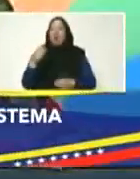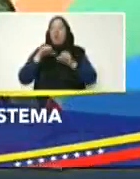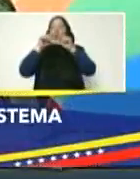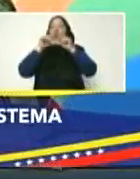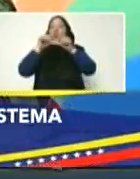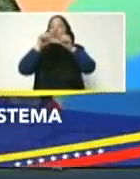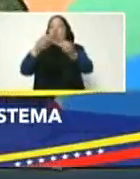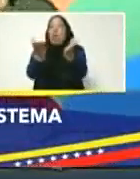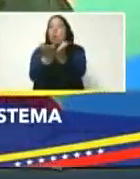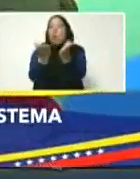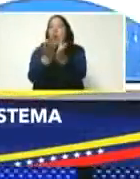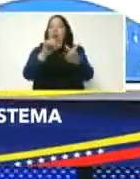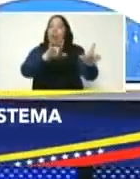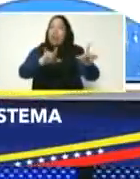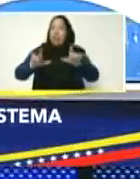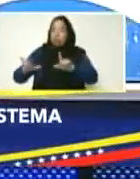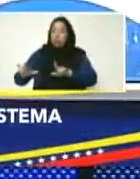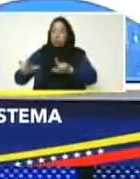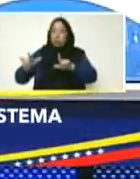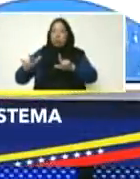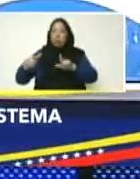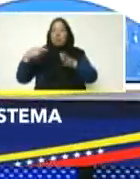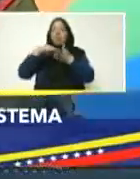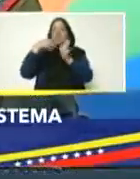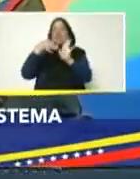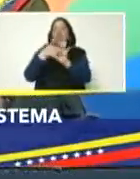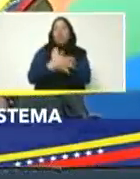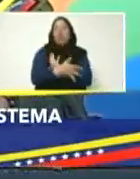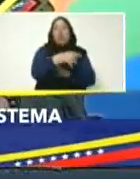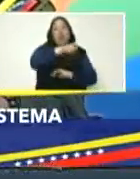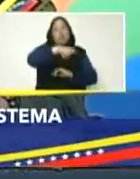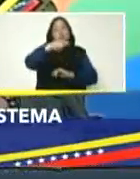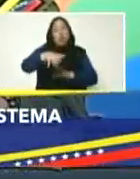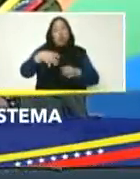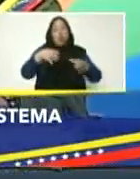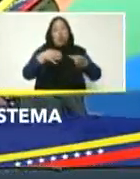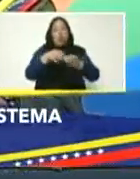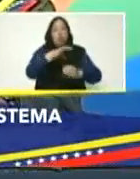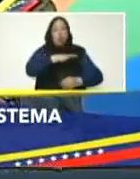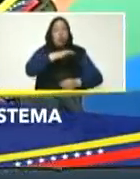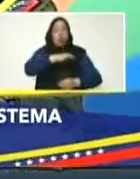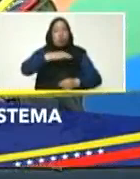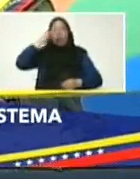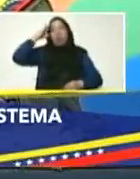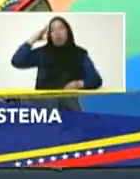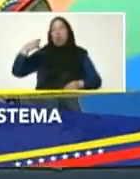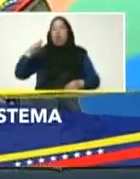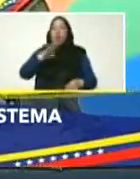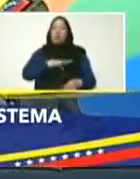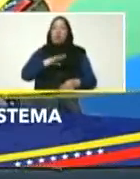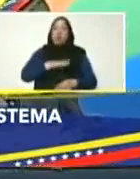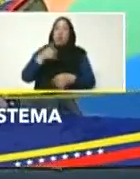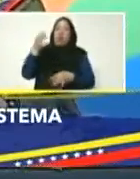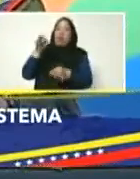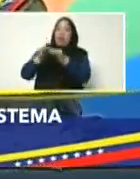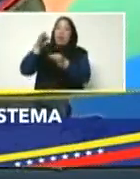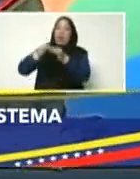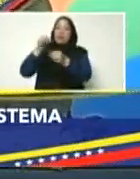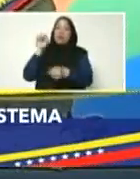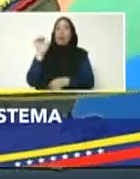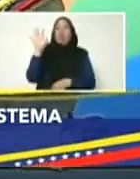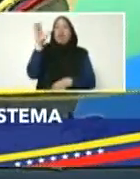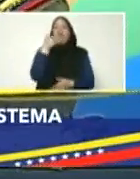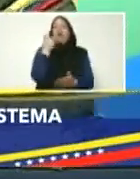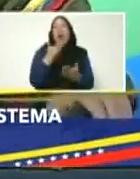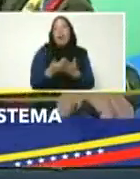continuidad como un concepto doctrinario para que las bricomiles se constituyan en doctrina propiamente y en éxito para la patria. Muchas gracias, mi